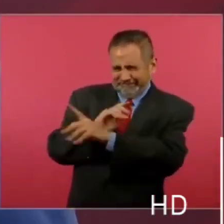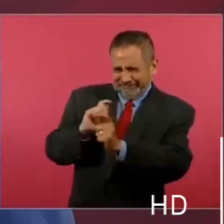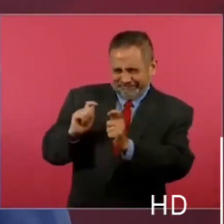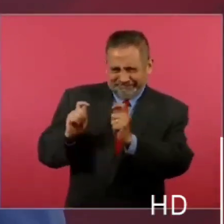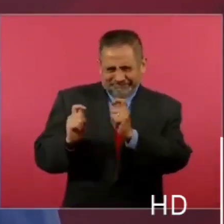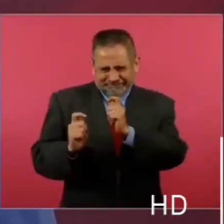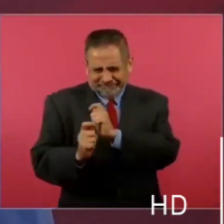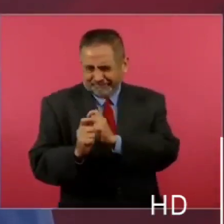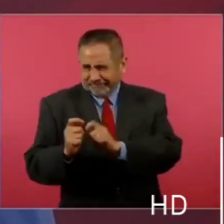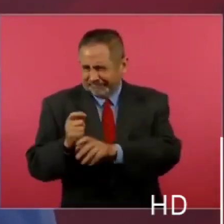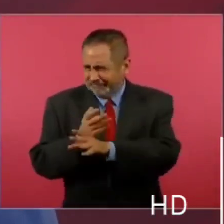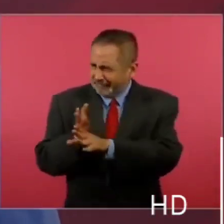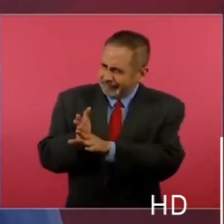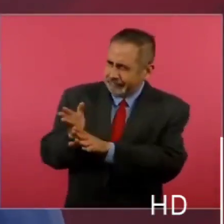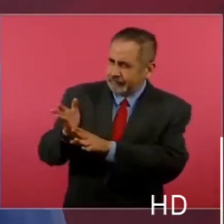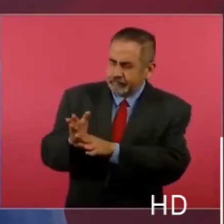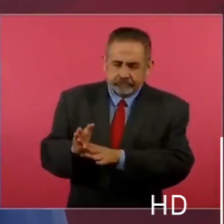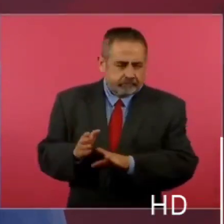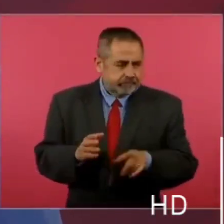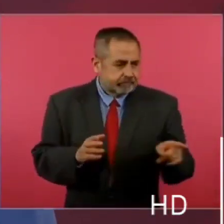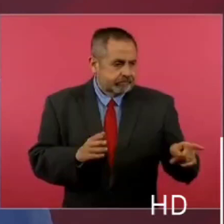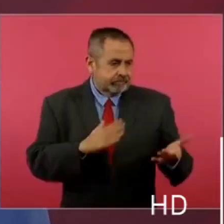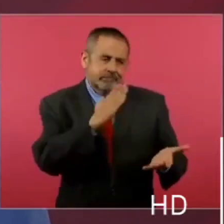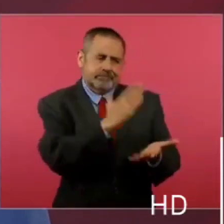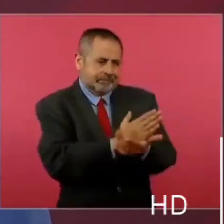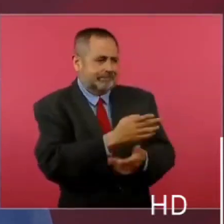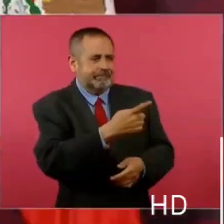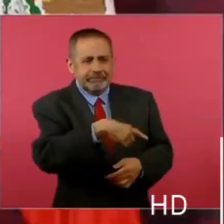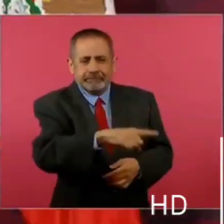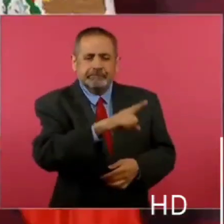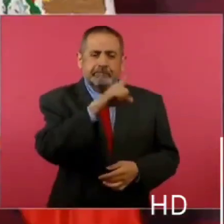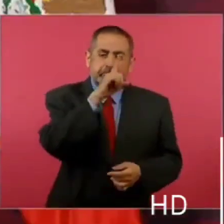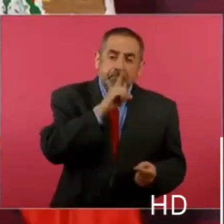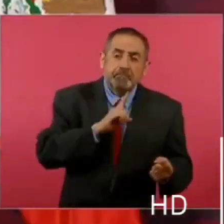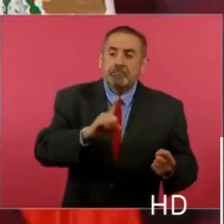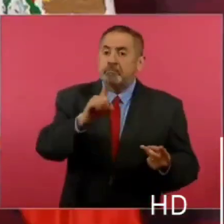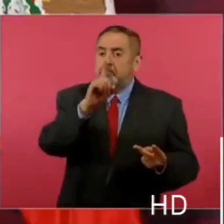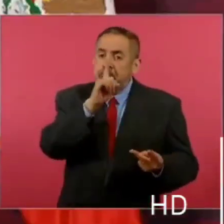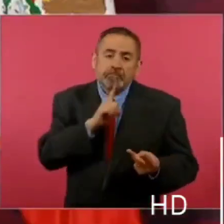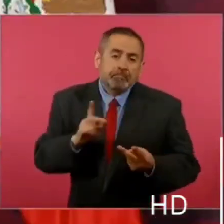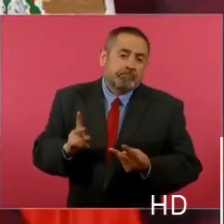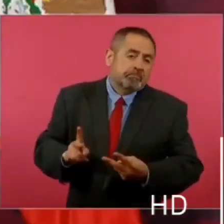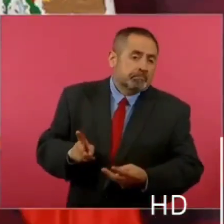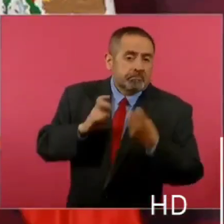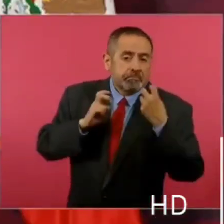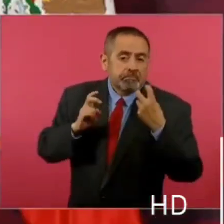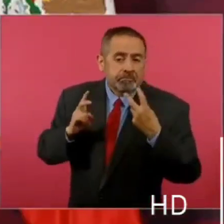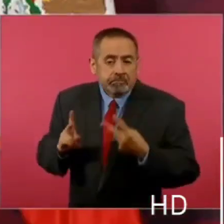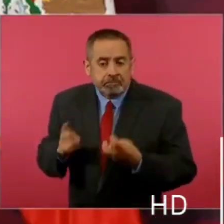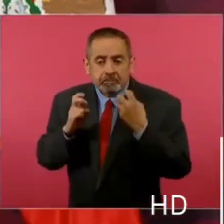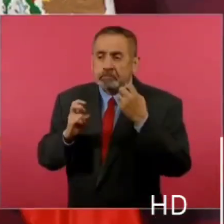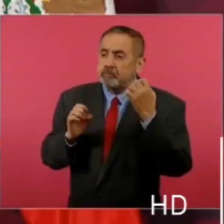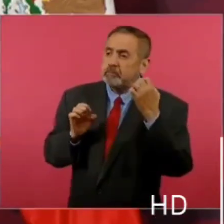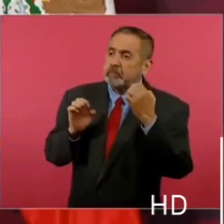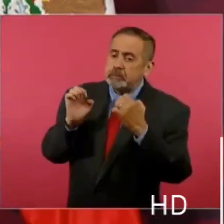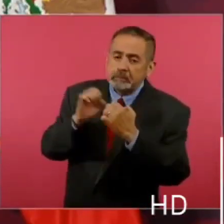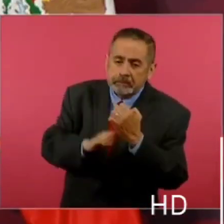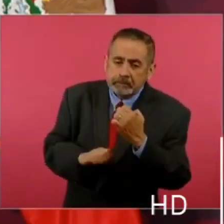pero ya basta de mentir, de robar, de